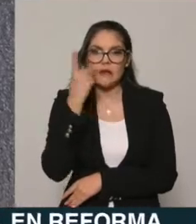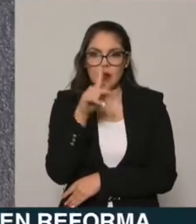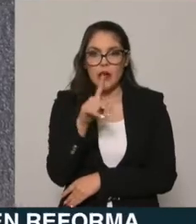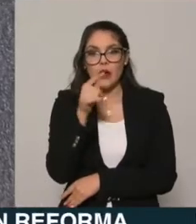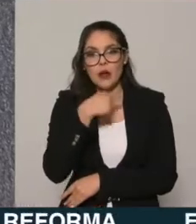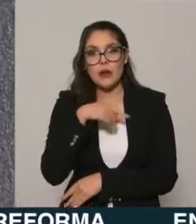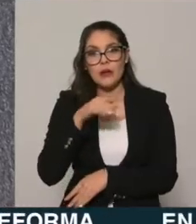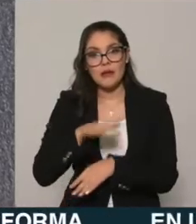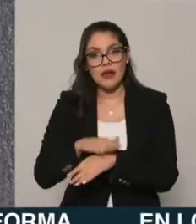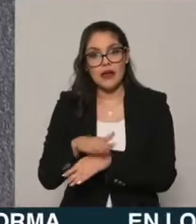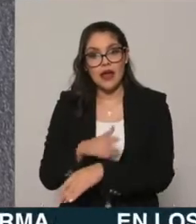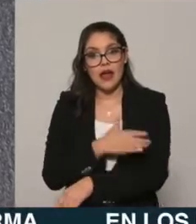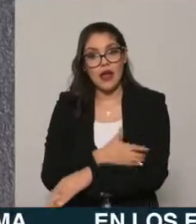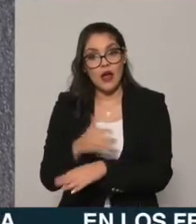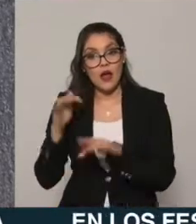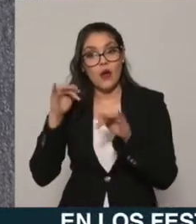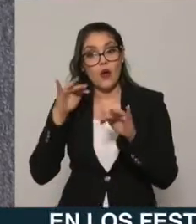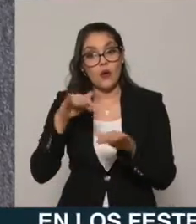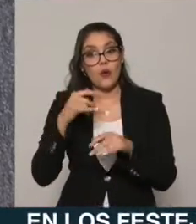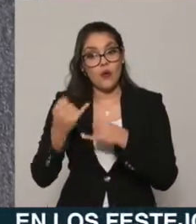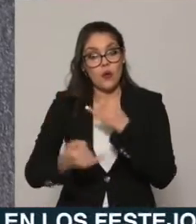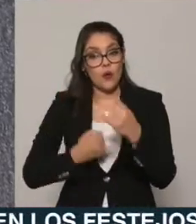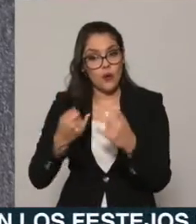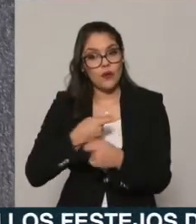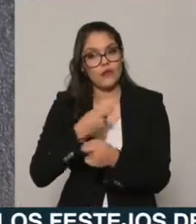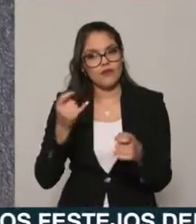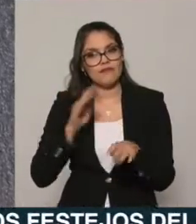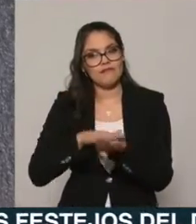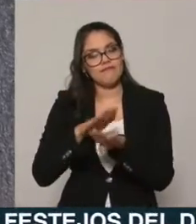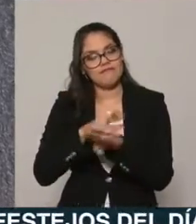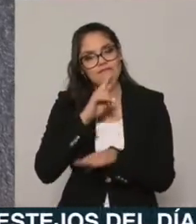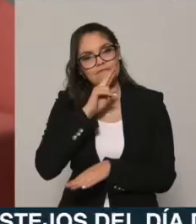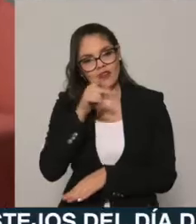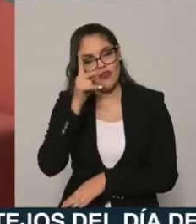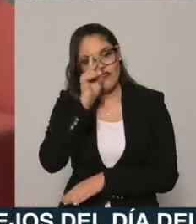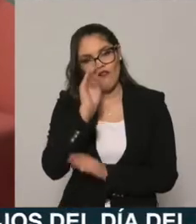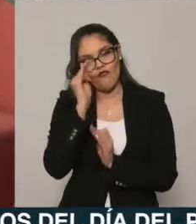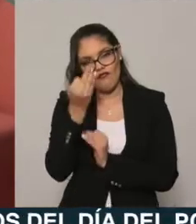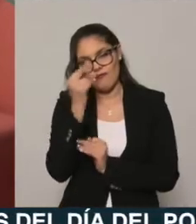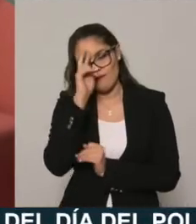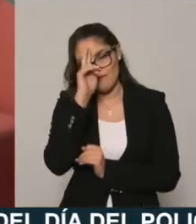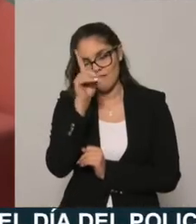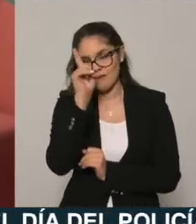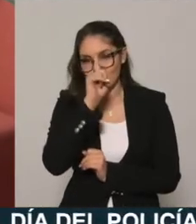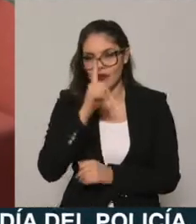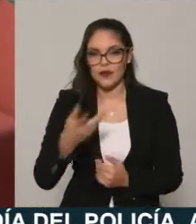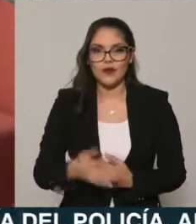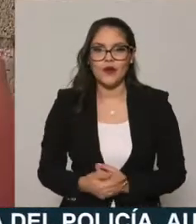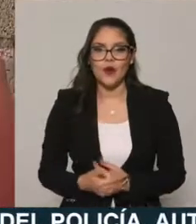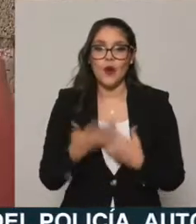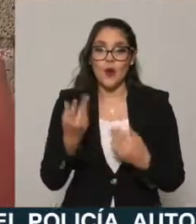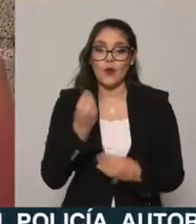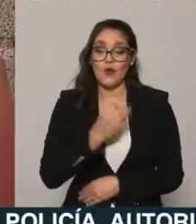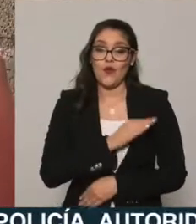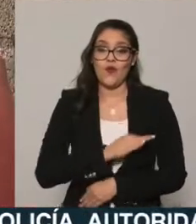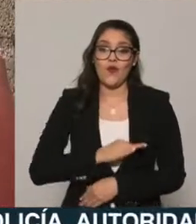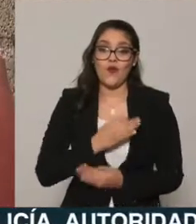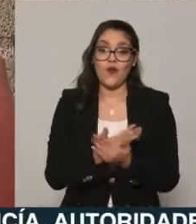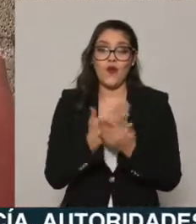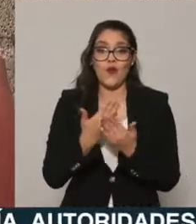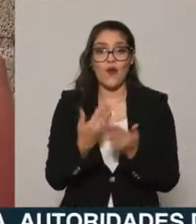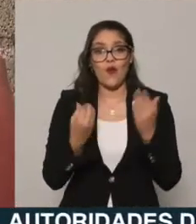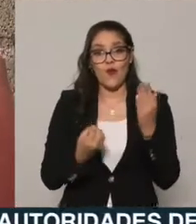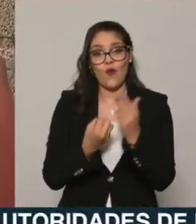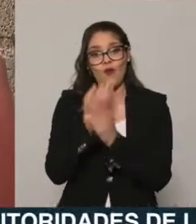pues mientras más nos acompañen en las funciones es mejor para juntar más. Es una manera de estar presentes. Sí. Bueno, pues muchísimas felicidades por esta función con